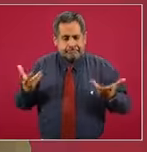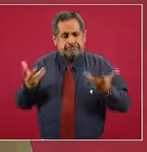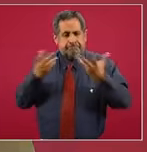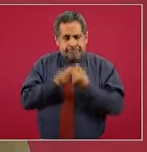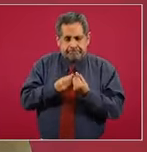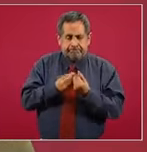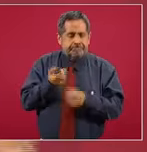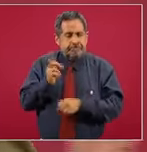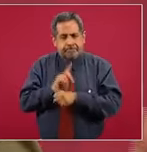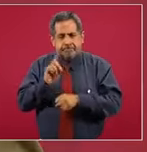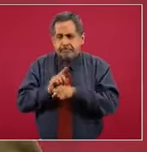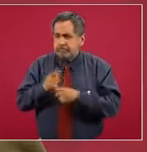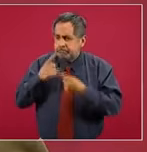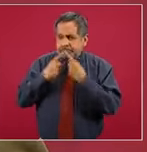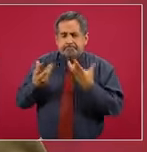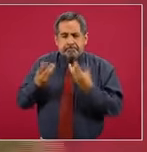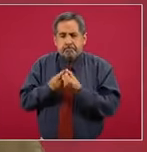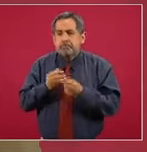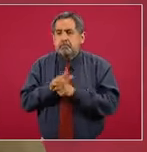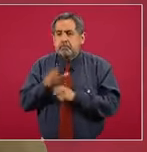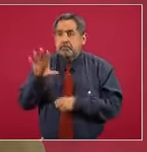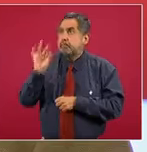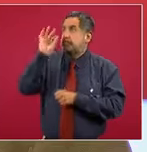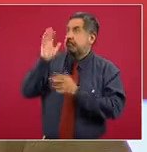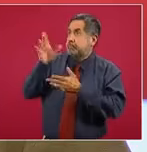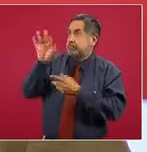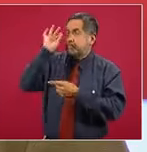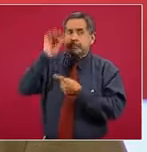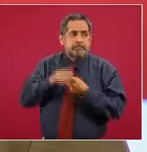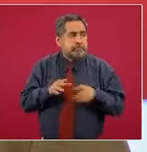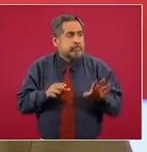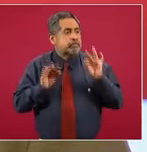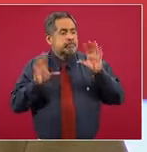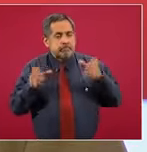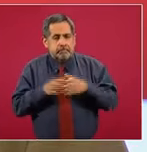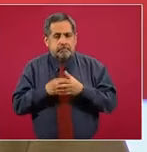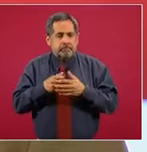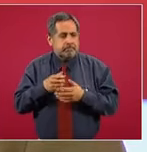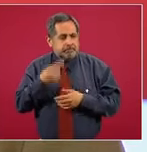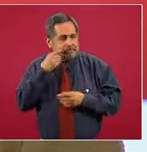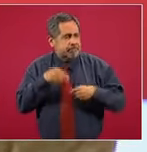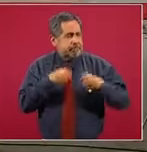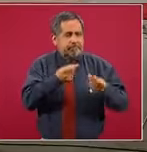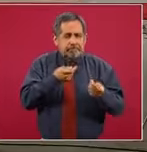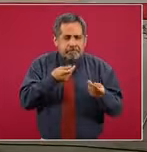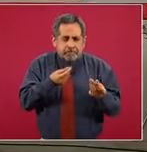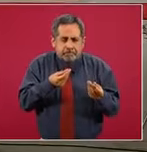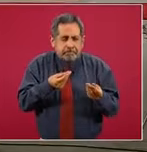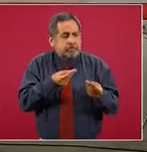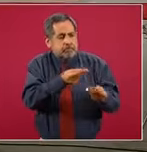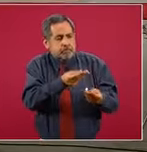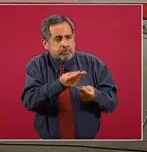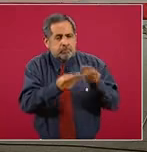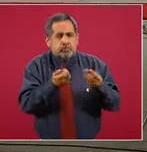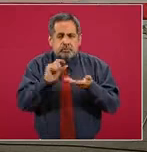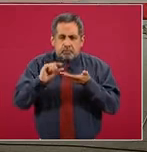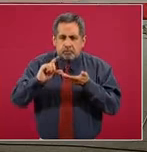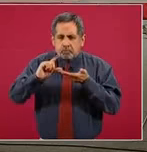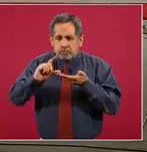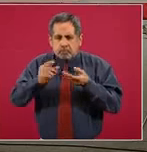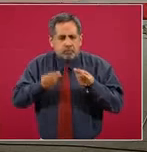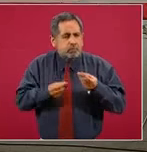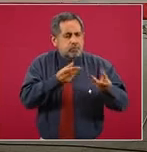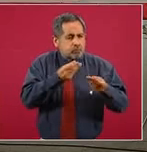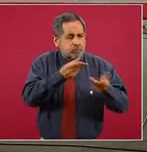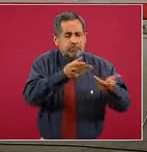prácticamente diaria estamos viendo qué se encuentra, cómo ajustar las dosis de la demanda y estar surtiendo a nivel sectorial cada